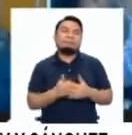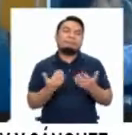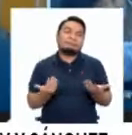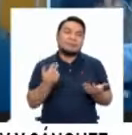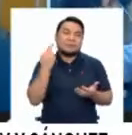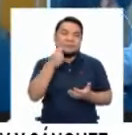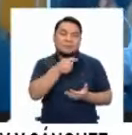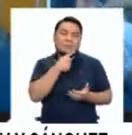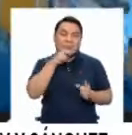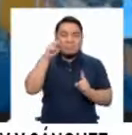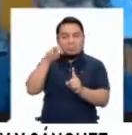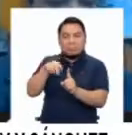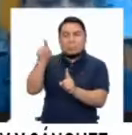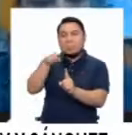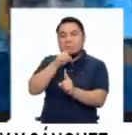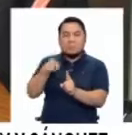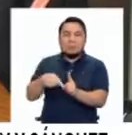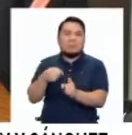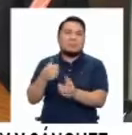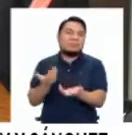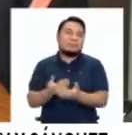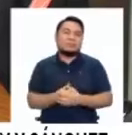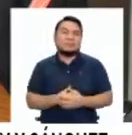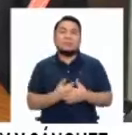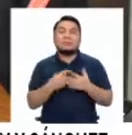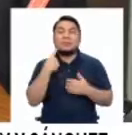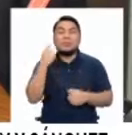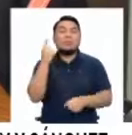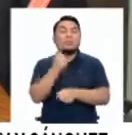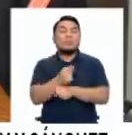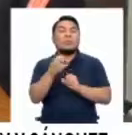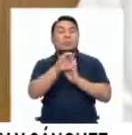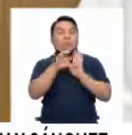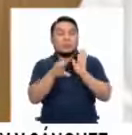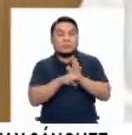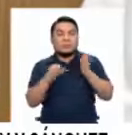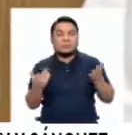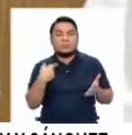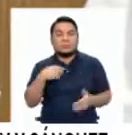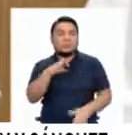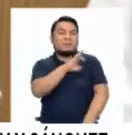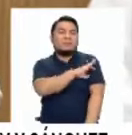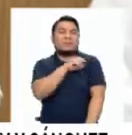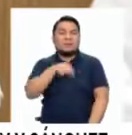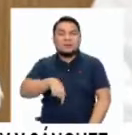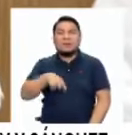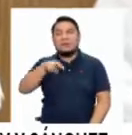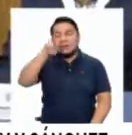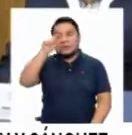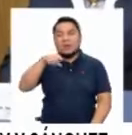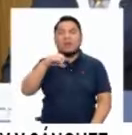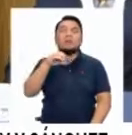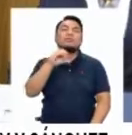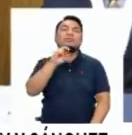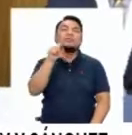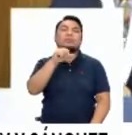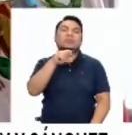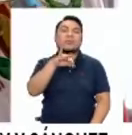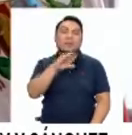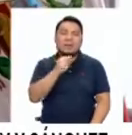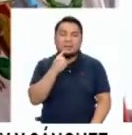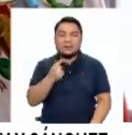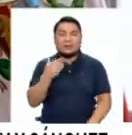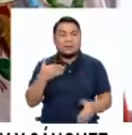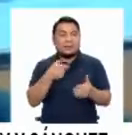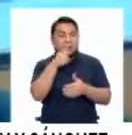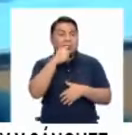lo observa o lo chanca, ¿no? La denuncia constitucional presentada por la fiscal de la Nación, Zoraida Ábalos, contra su antecesor,